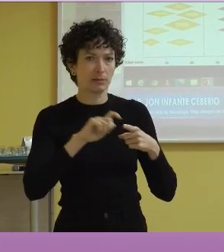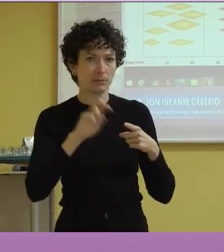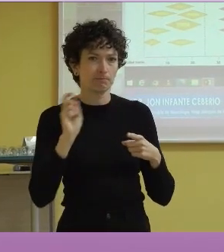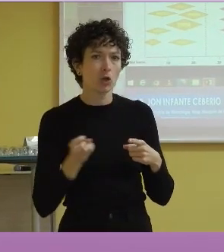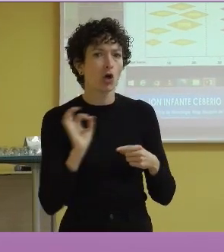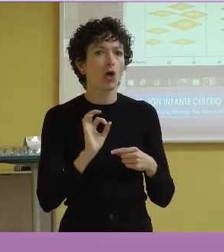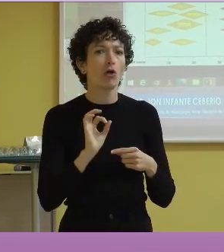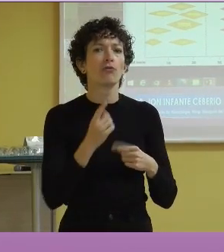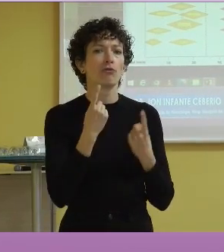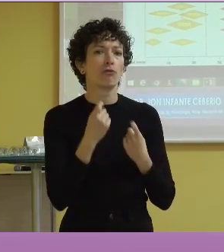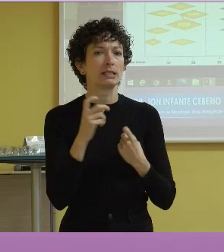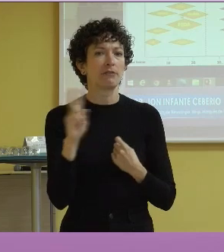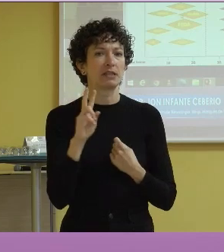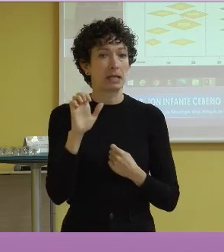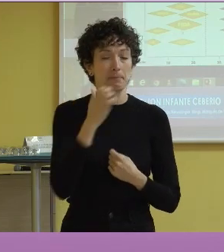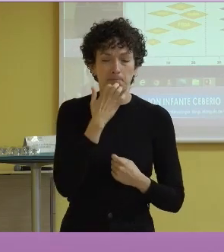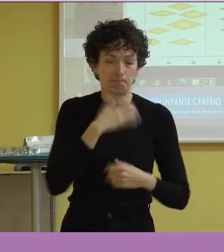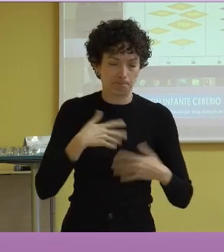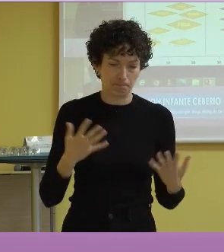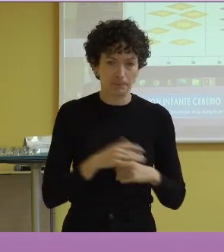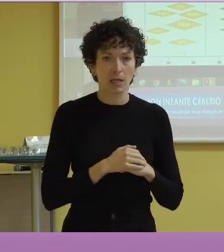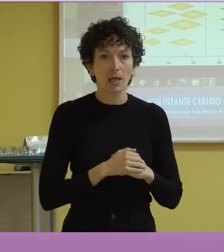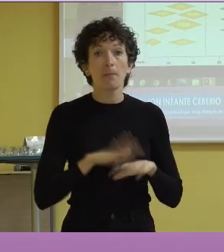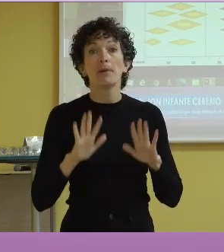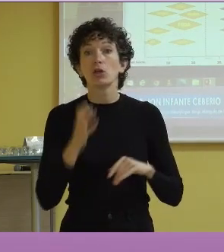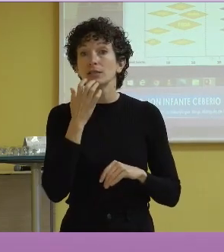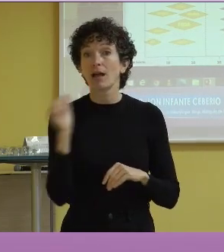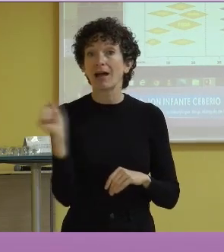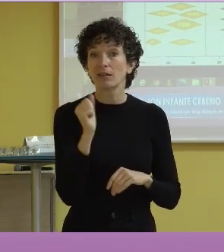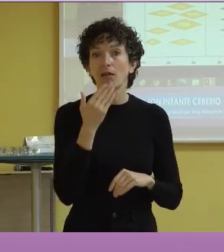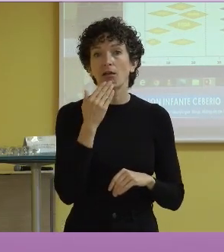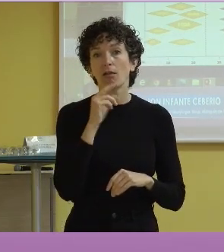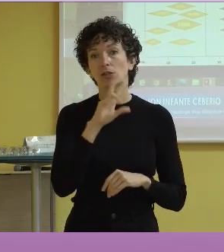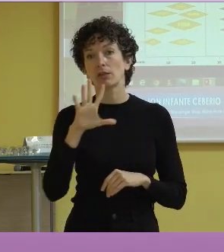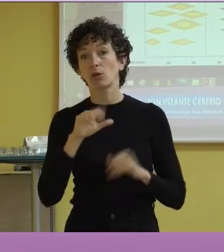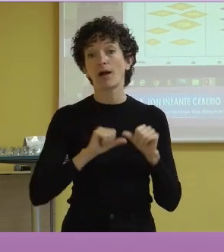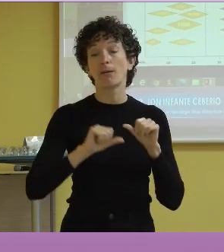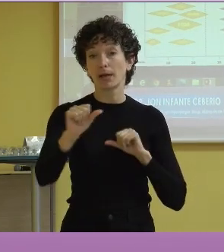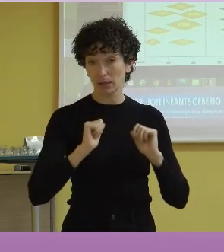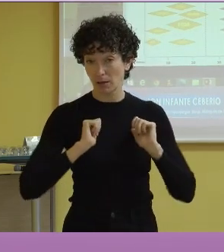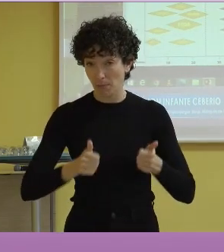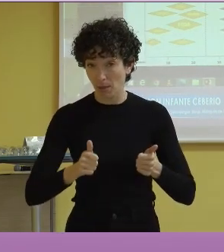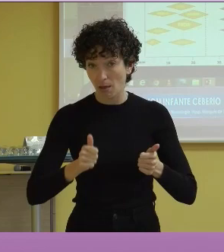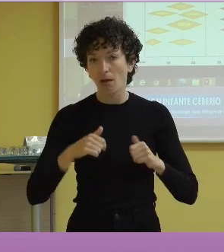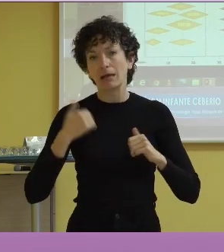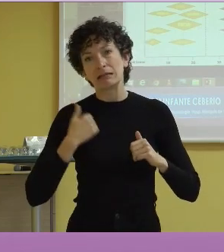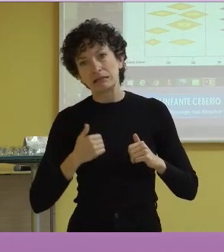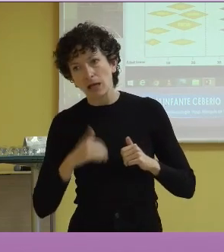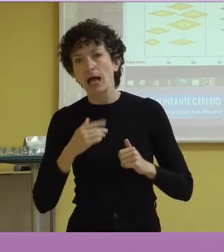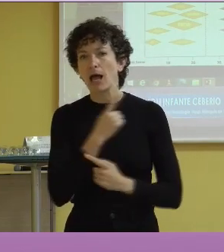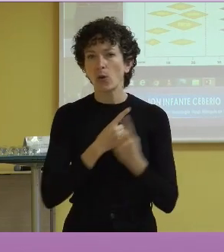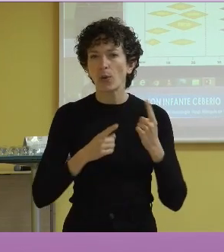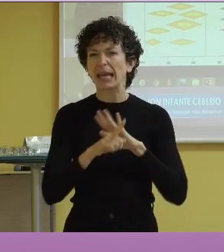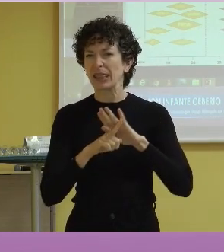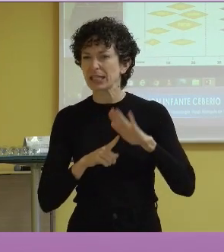de vitamina E, bueno, pues algunas entidades. Sin embargo, las ataxias que empiezan por encima de los 25, aunque tenemos algunas recesivas